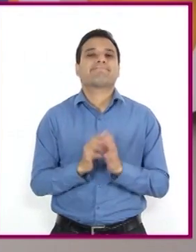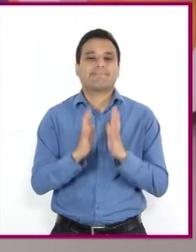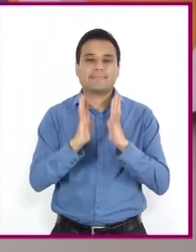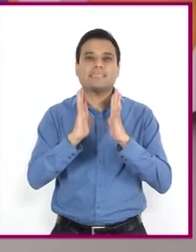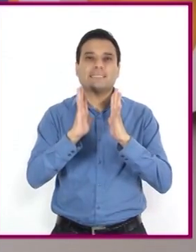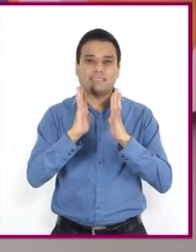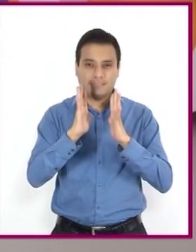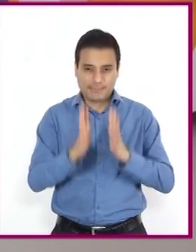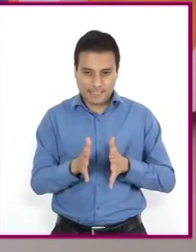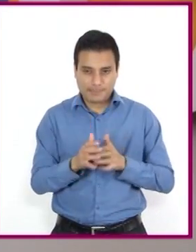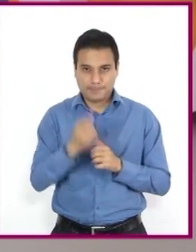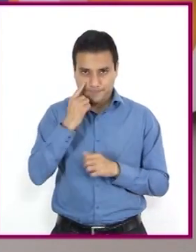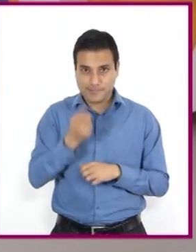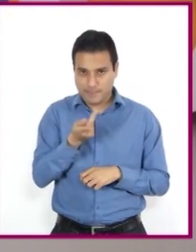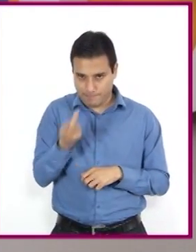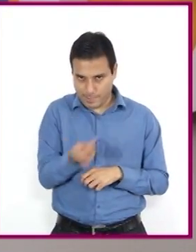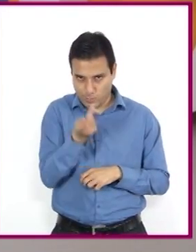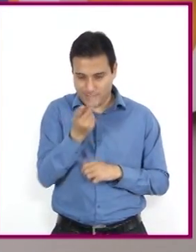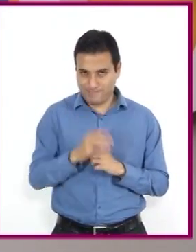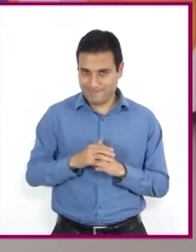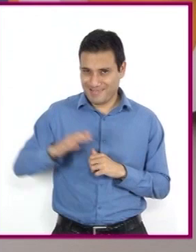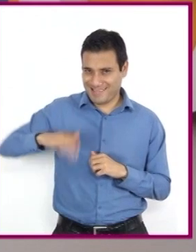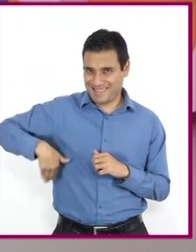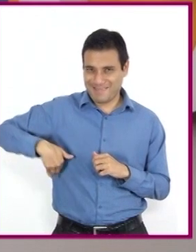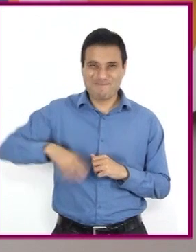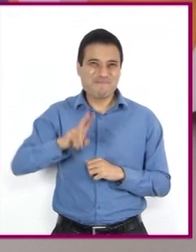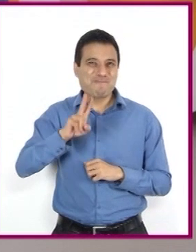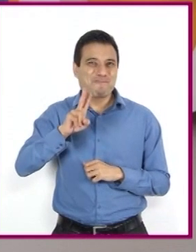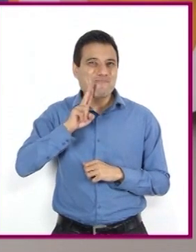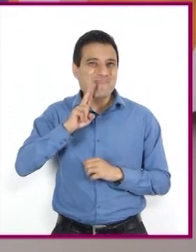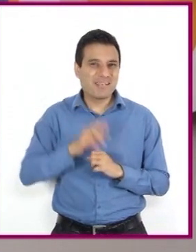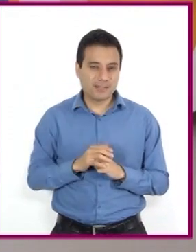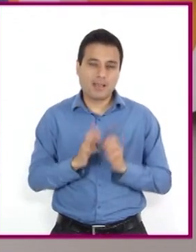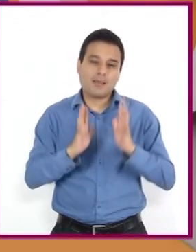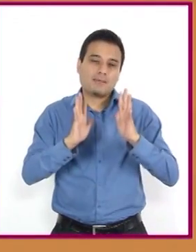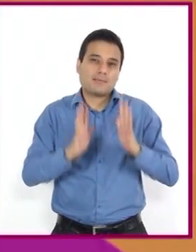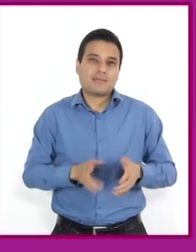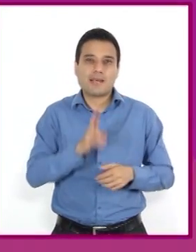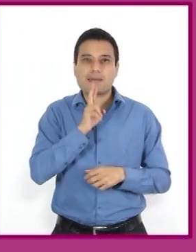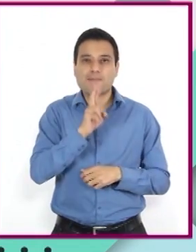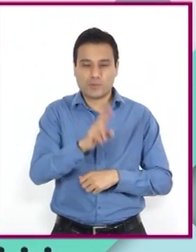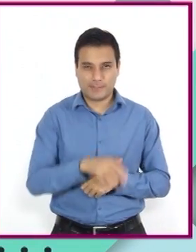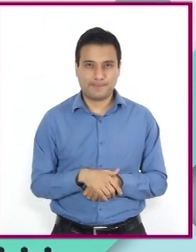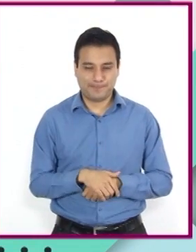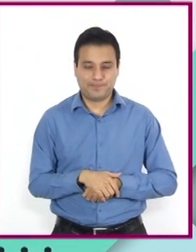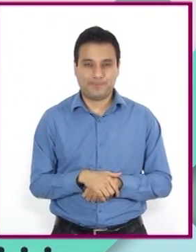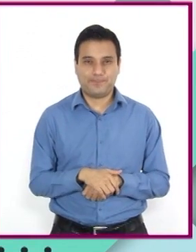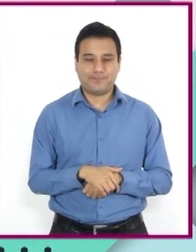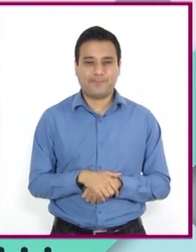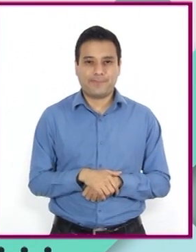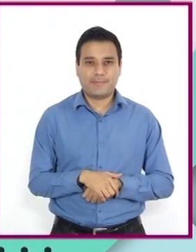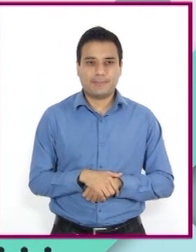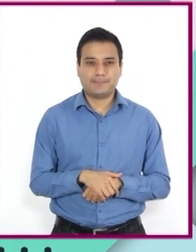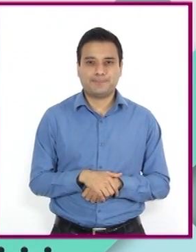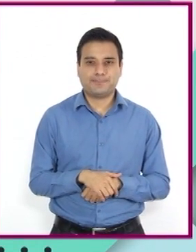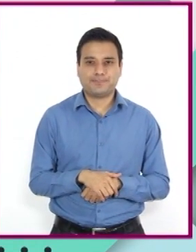podemos responder la pregunta que le hizo Valeria a su hermano Giancarlo. Veámosla. ¿Qué número multiplicado